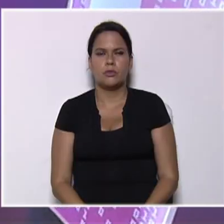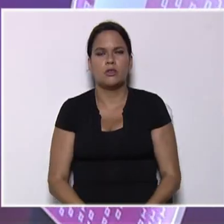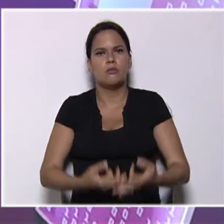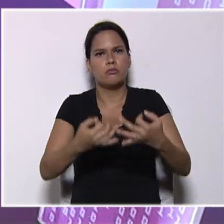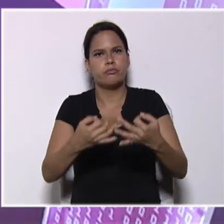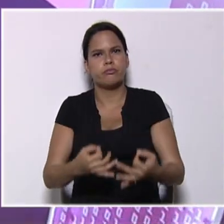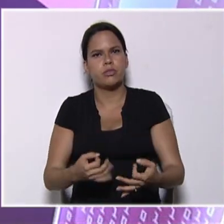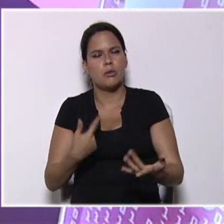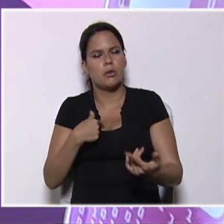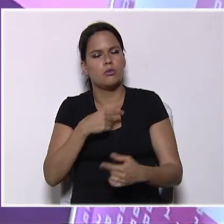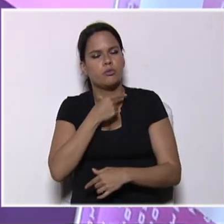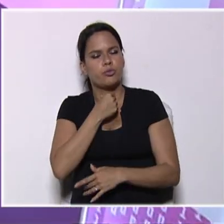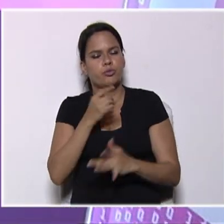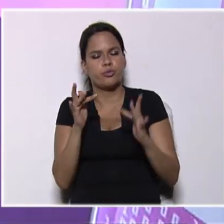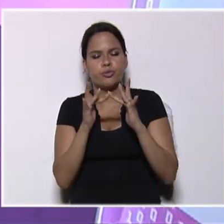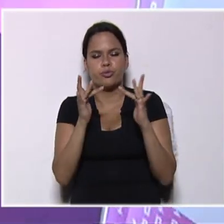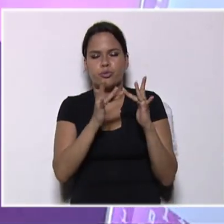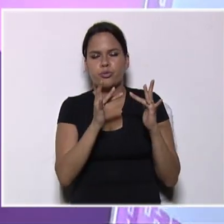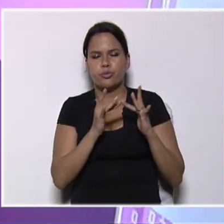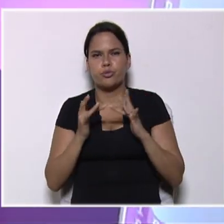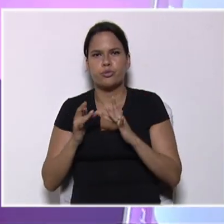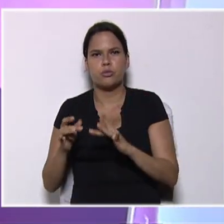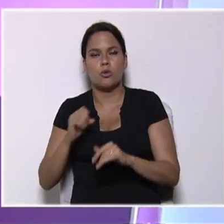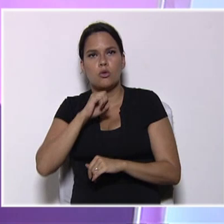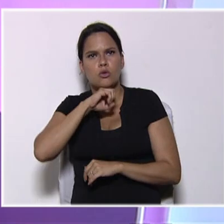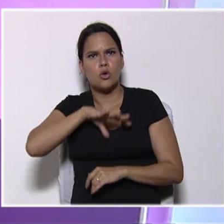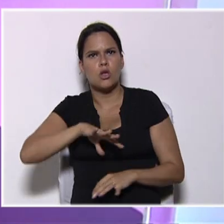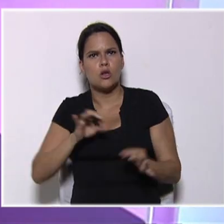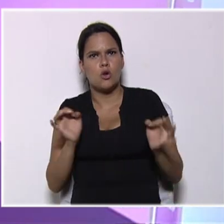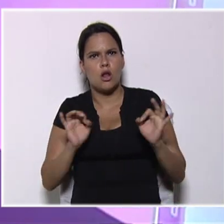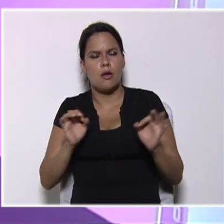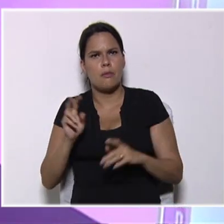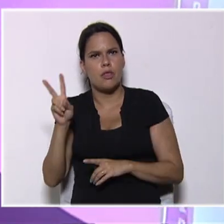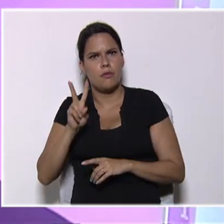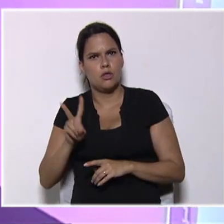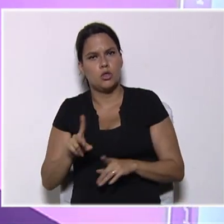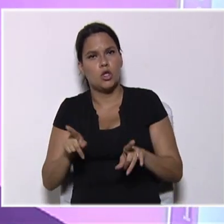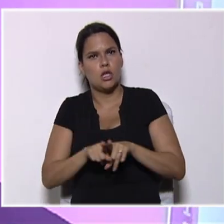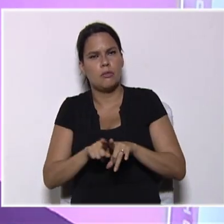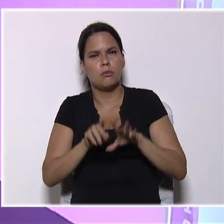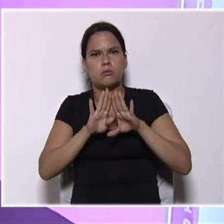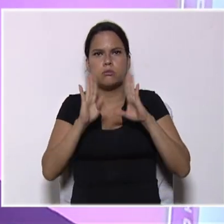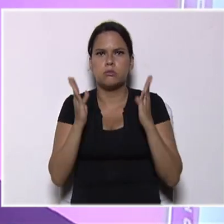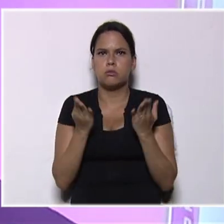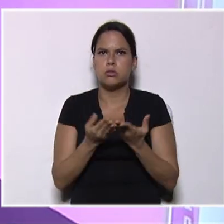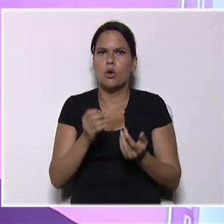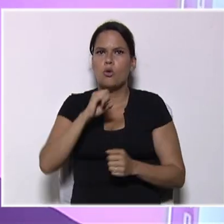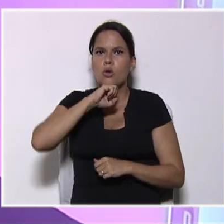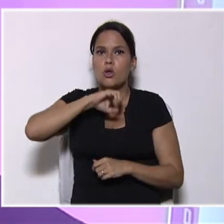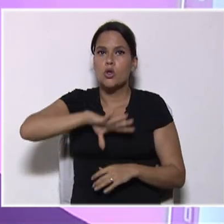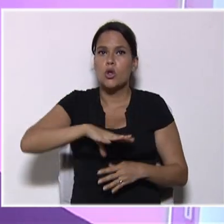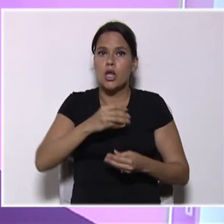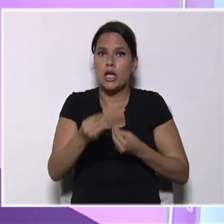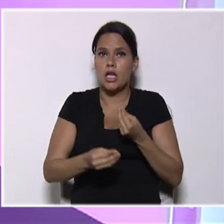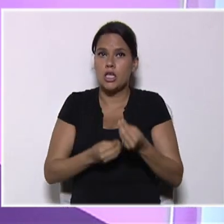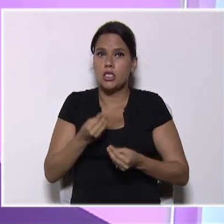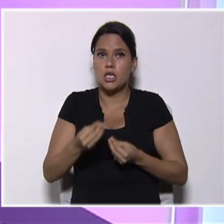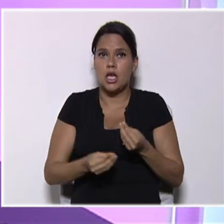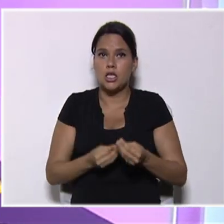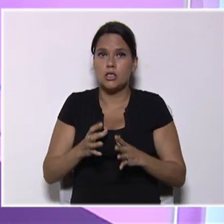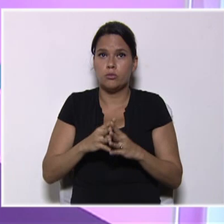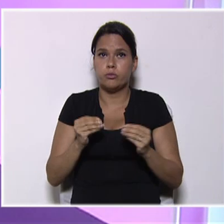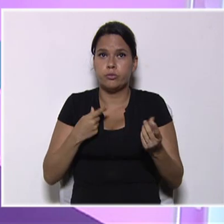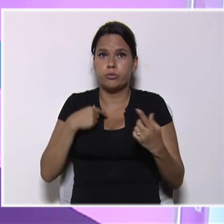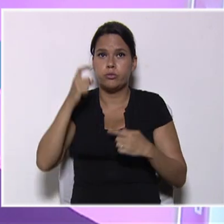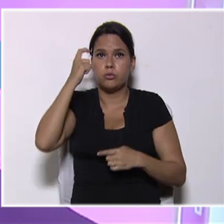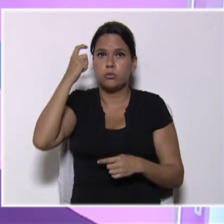Siempre es un gusto conectarnos con la historia, no solamente de Venezuela, sino del mundo. Una historia que se hace vigente, se hace presente, y